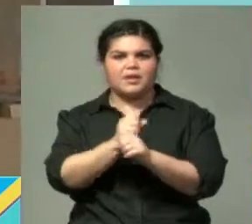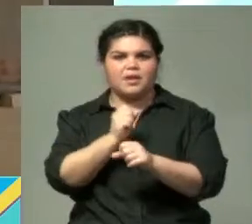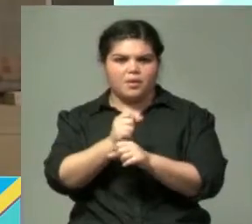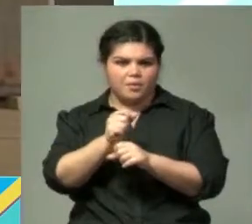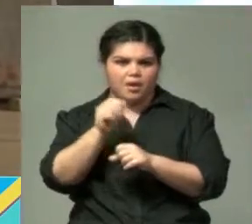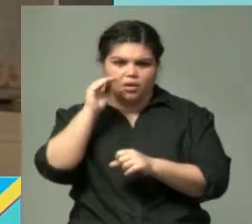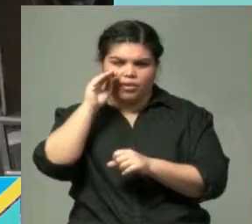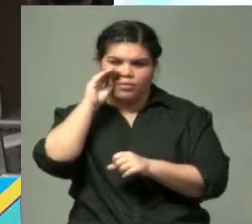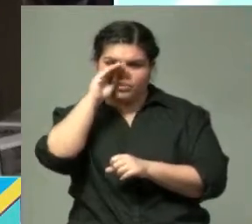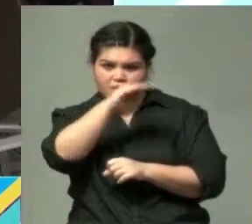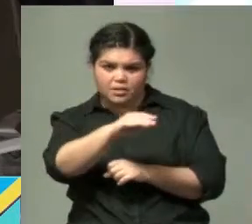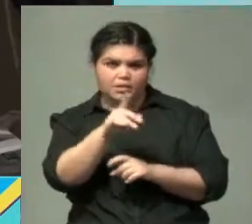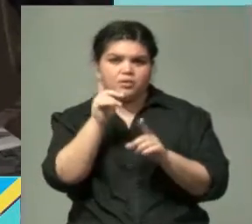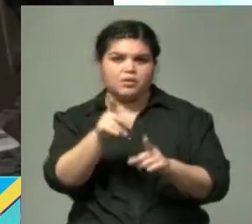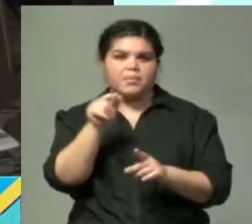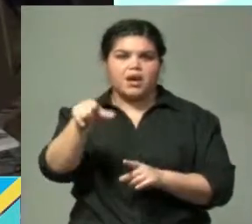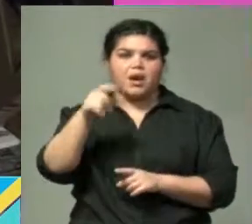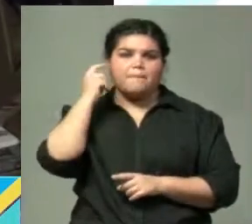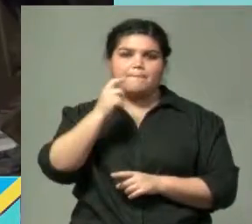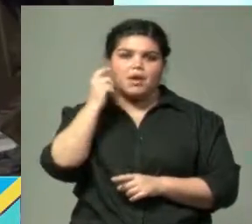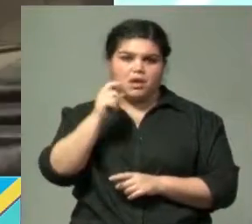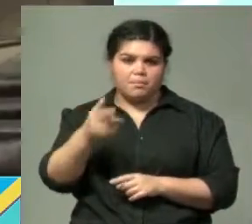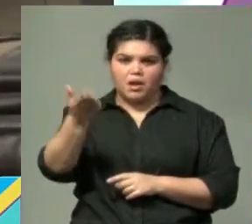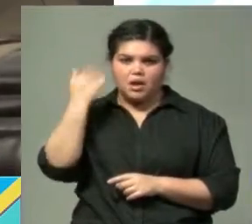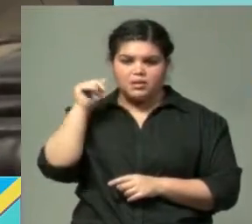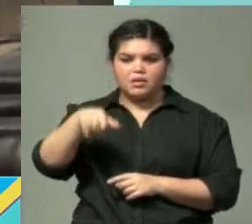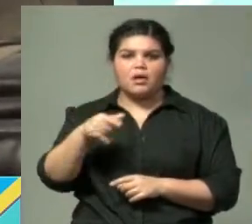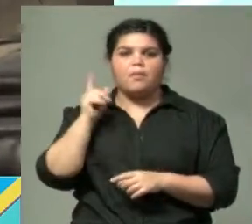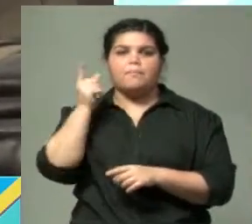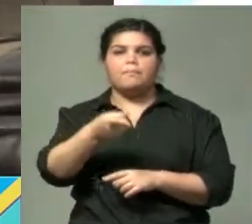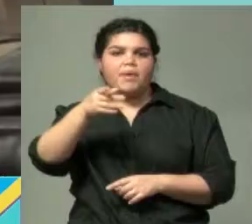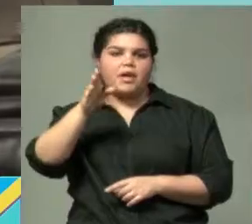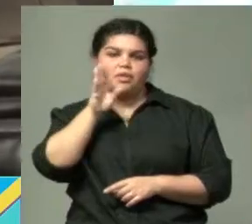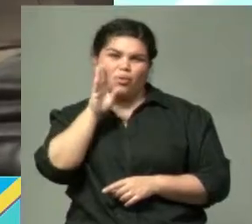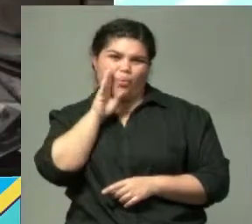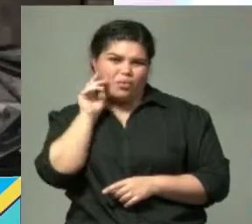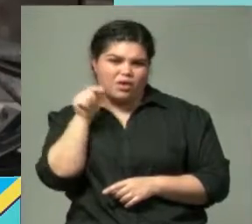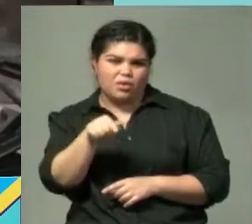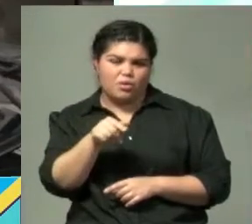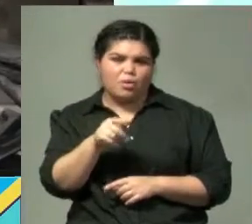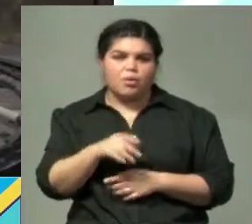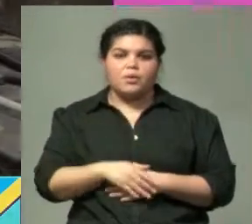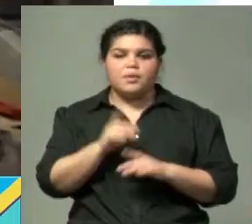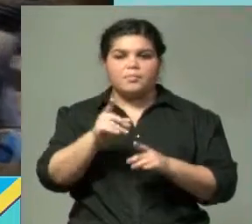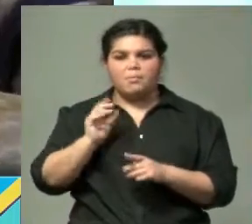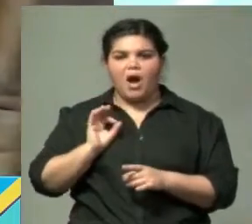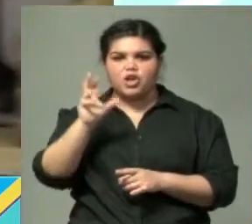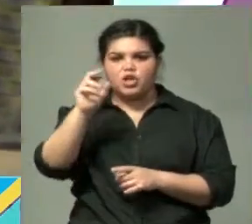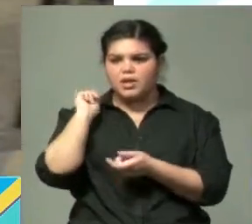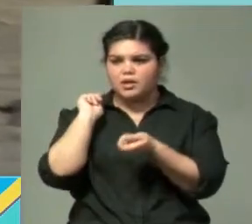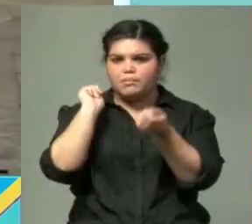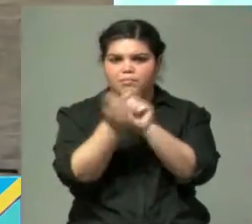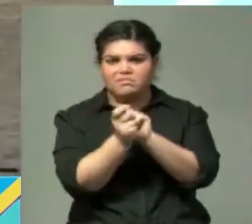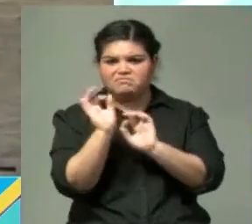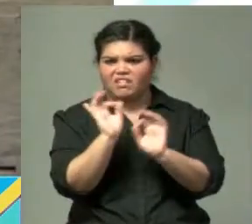por Carlos Saúl Menem, orquestadas por Estados Unidos, y que lejos de revertirse en los últimos 30 años, se